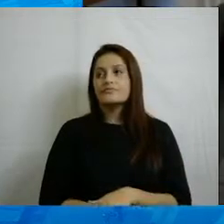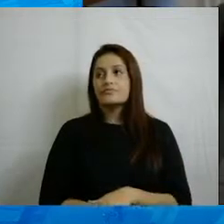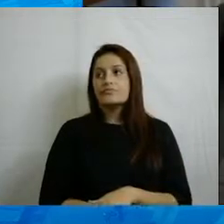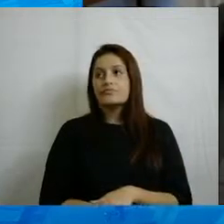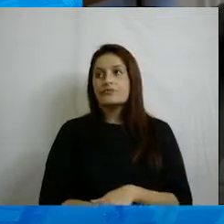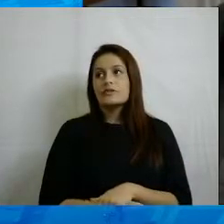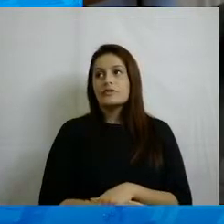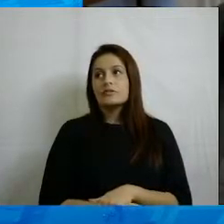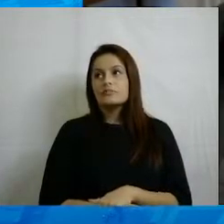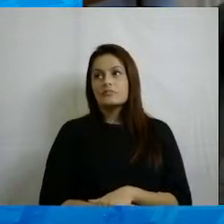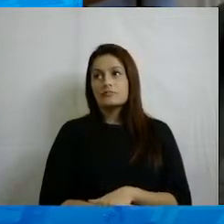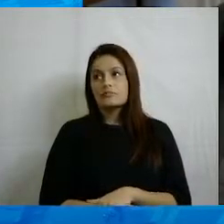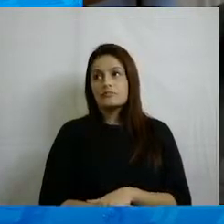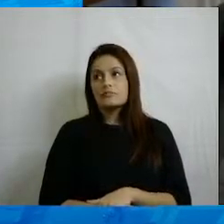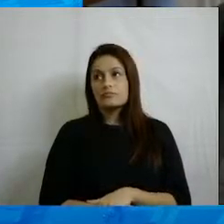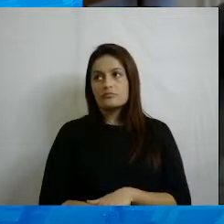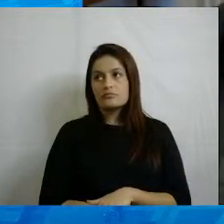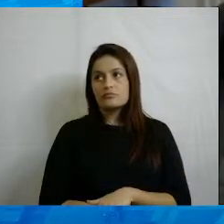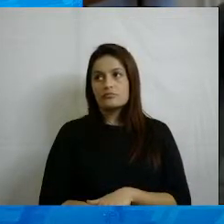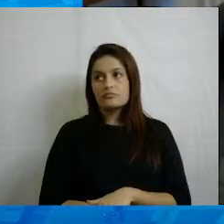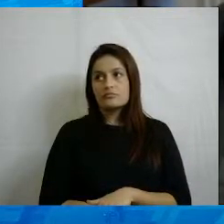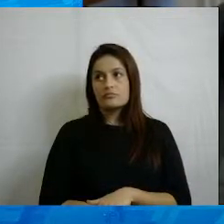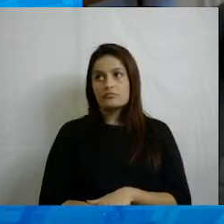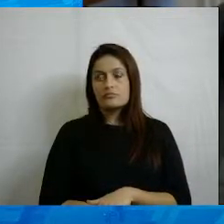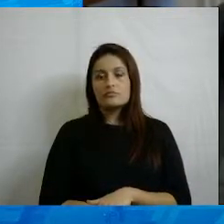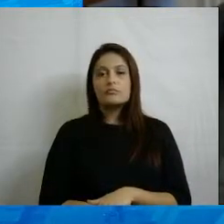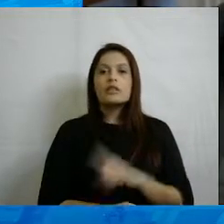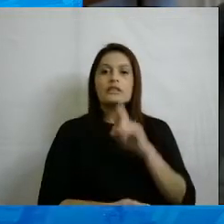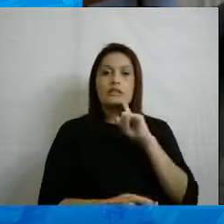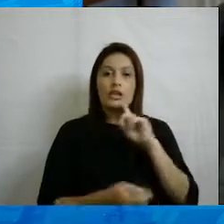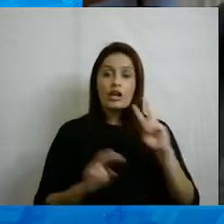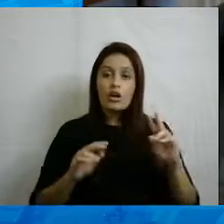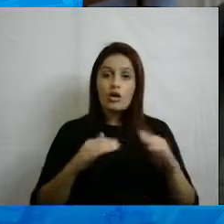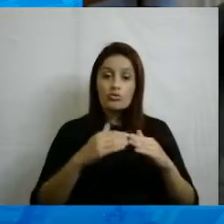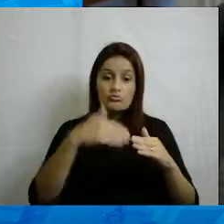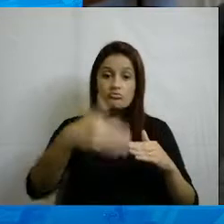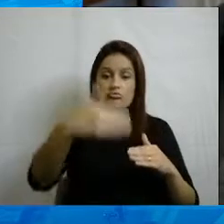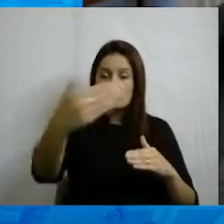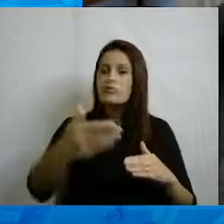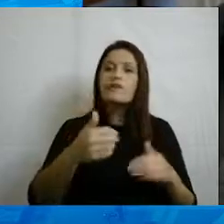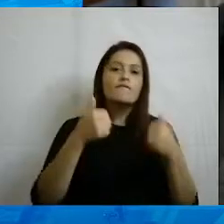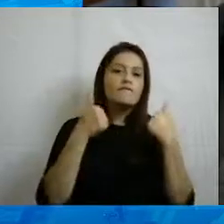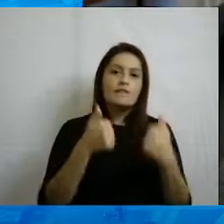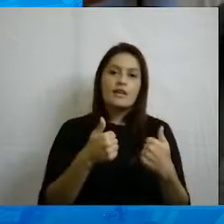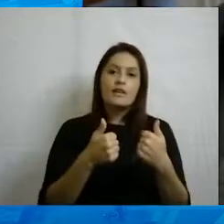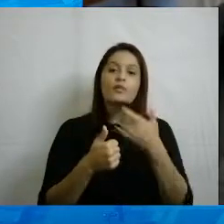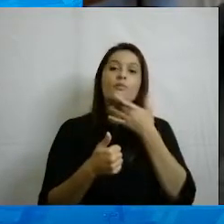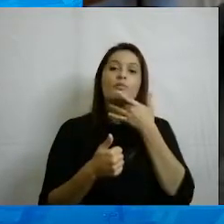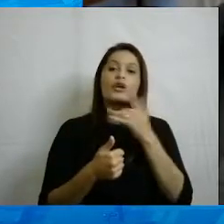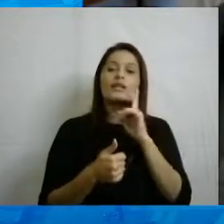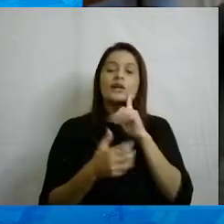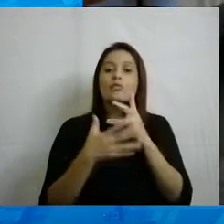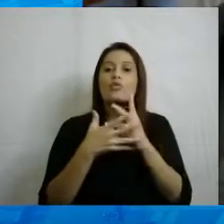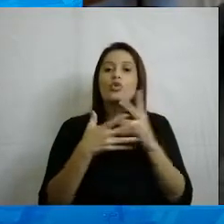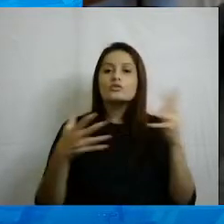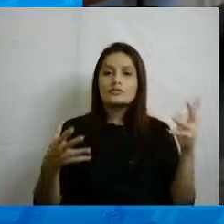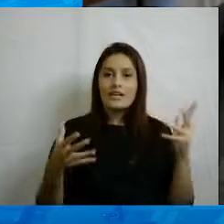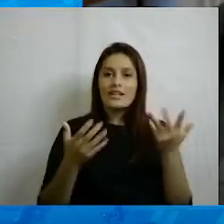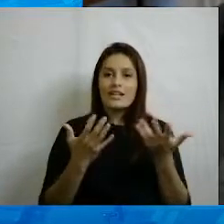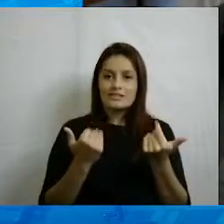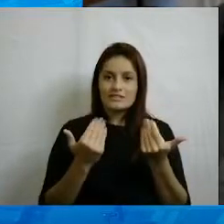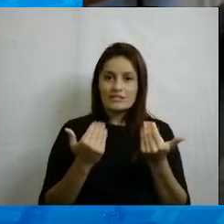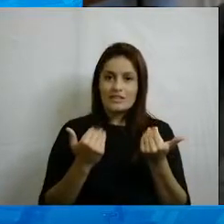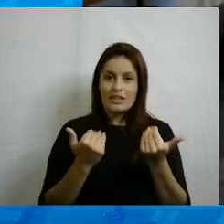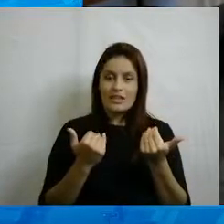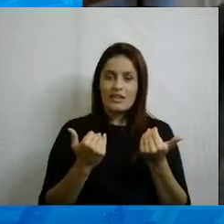mejor. Si se llenan las dos cuadras, ideal. Y si tienen que construir dos cuadras más, ideal. Porque somos muchas las que tenemos